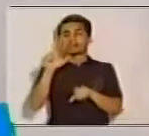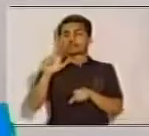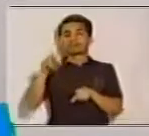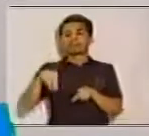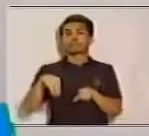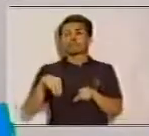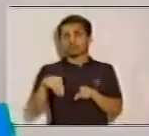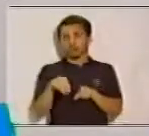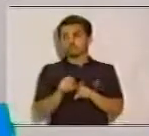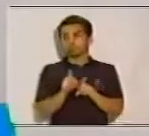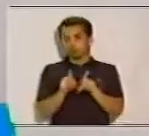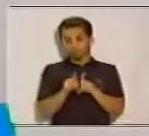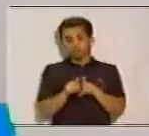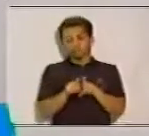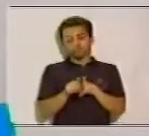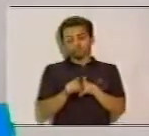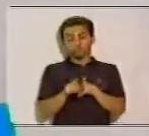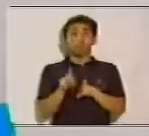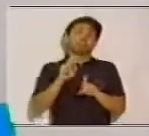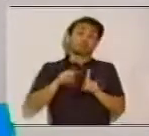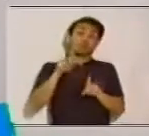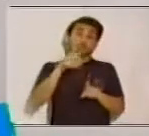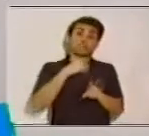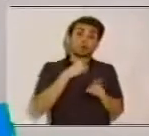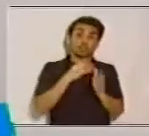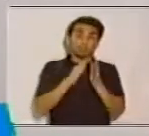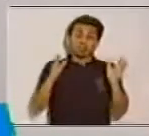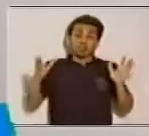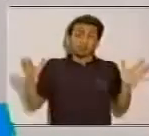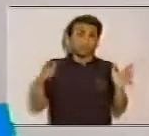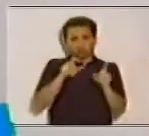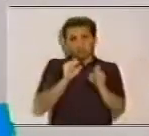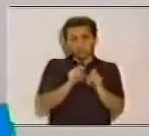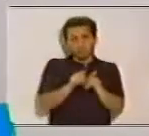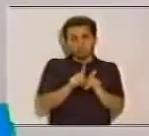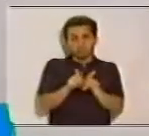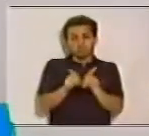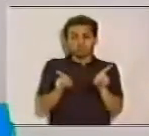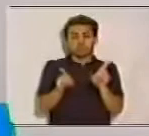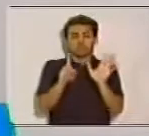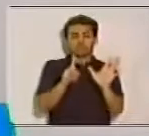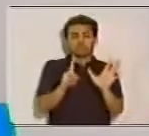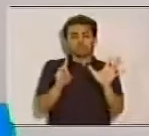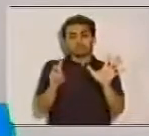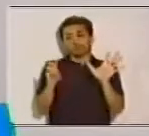Va a variar dependiendo del tamaño que ustedes quieran para su pentágono.